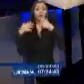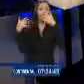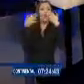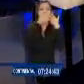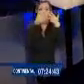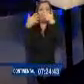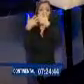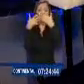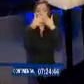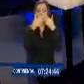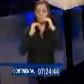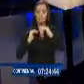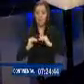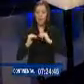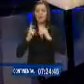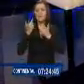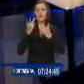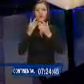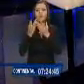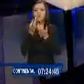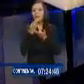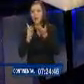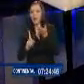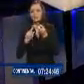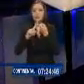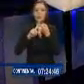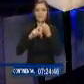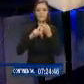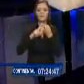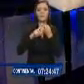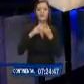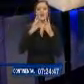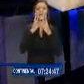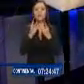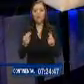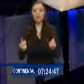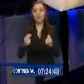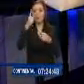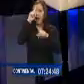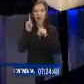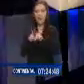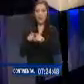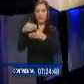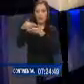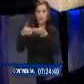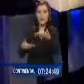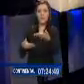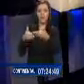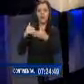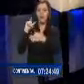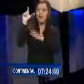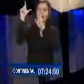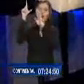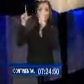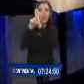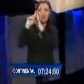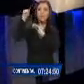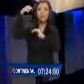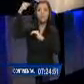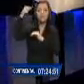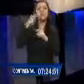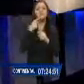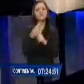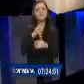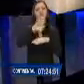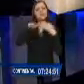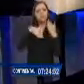distinta jerarquía, obviamente, la jerarquía es distinta. La Corte Constitucional, los jueces y juezas y las autoridades